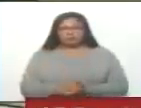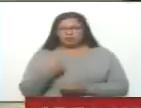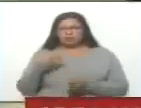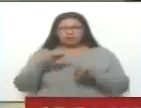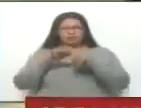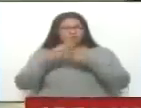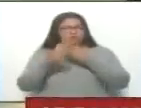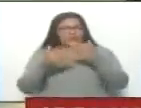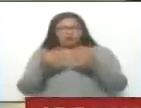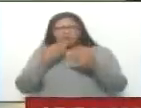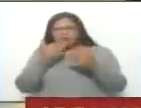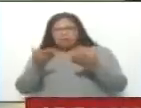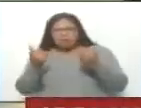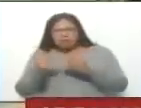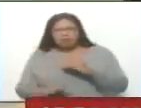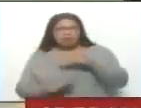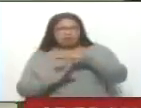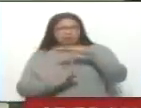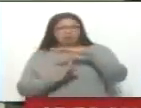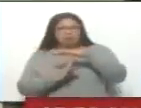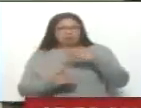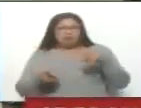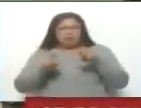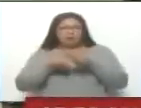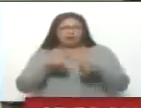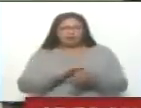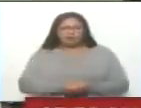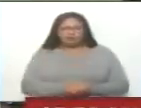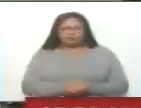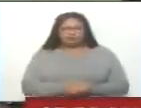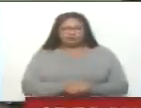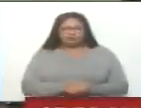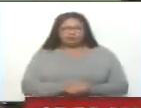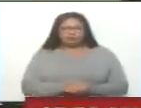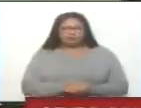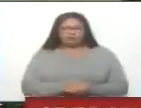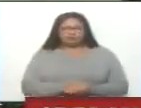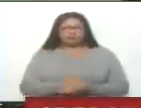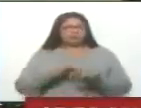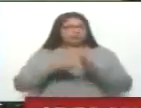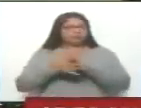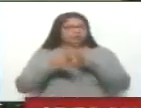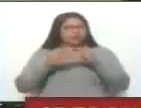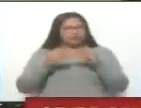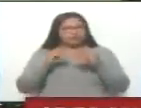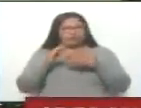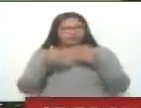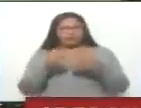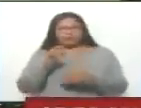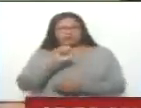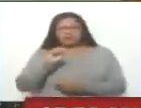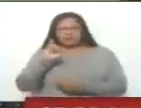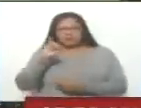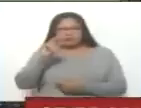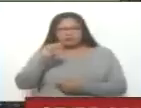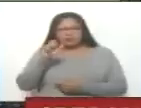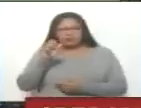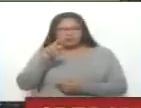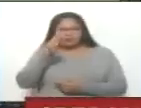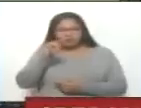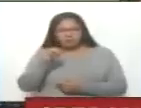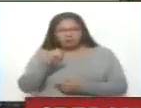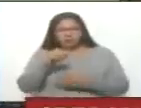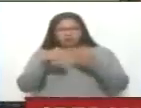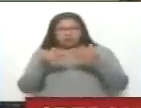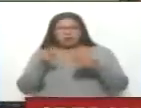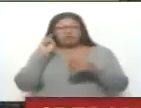estar solicitando paros y todo lo demás. Eso no quiere decir que no haya un desconocimiento por parte de SINAFUN o de la central de que es